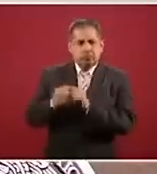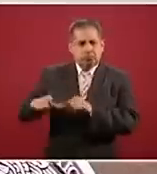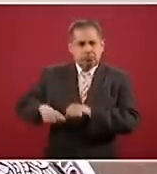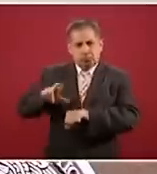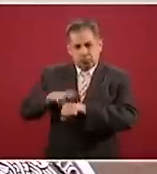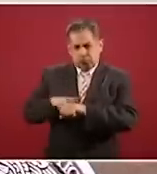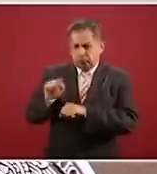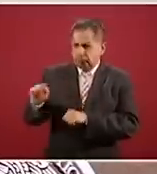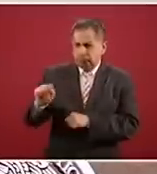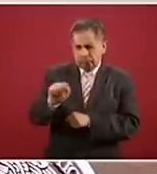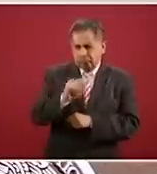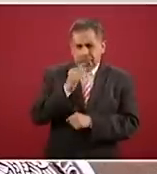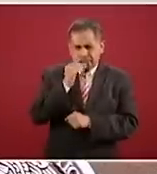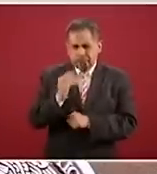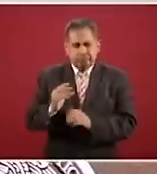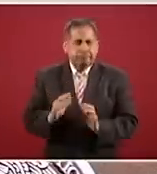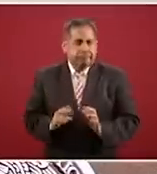gobernadores.